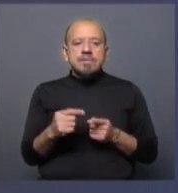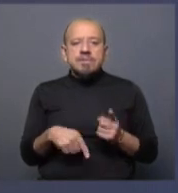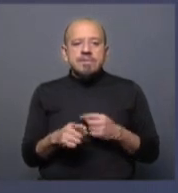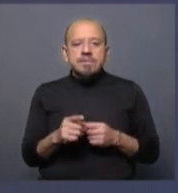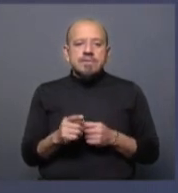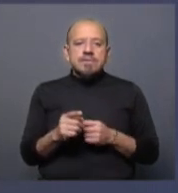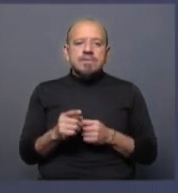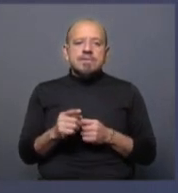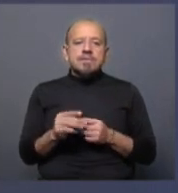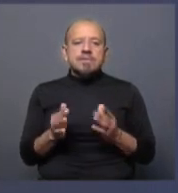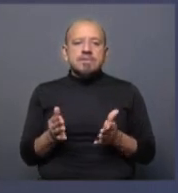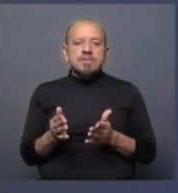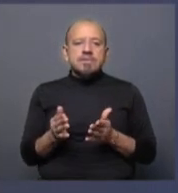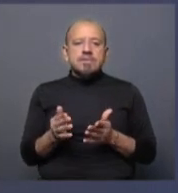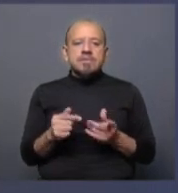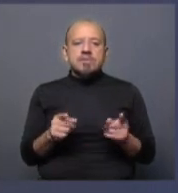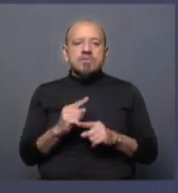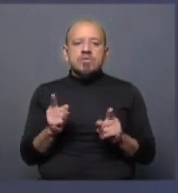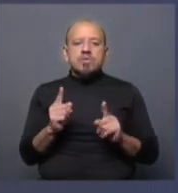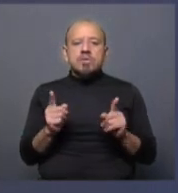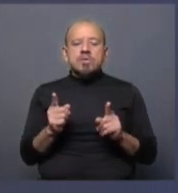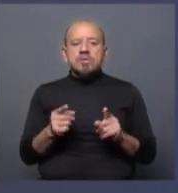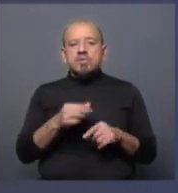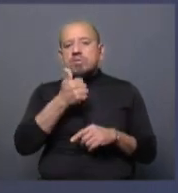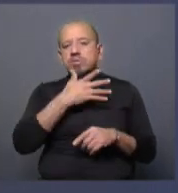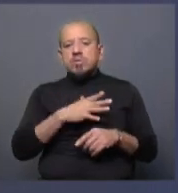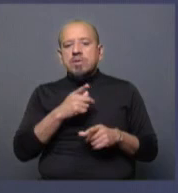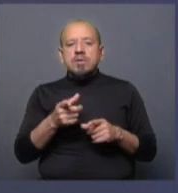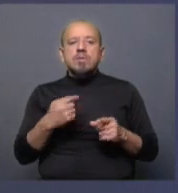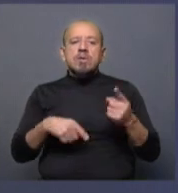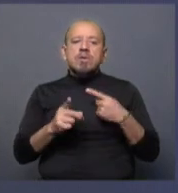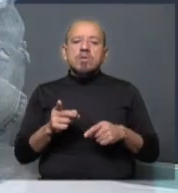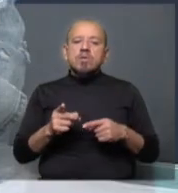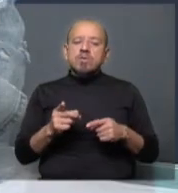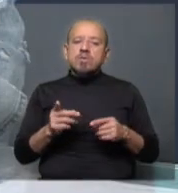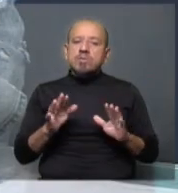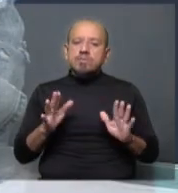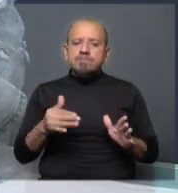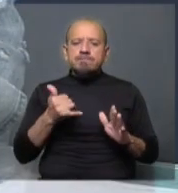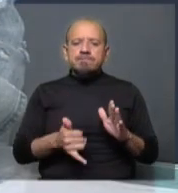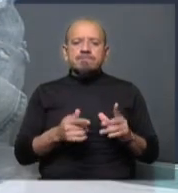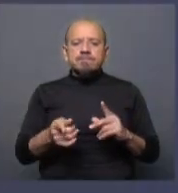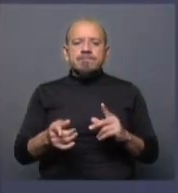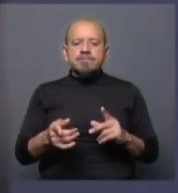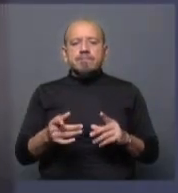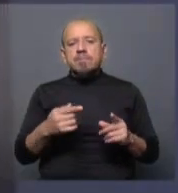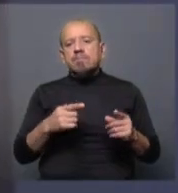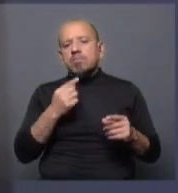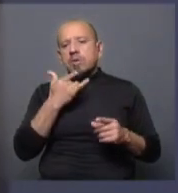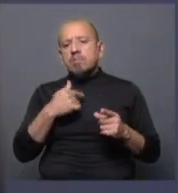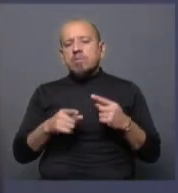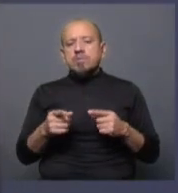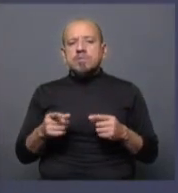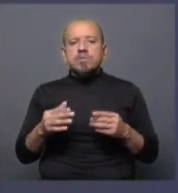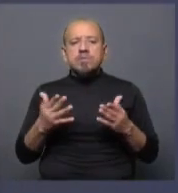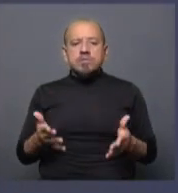no las no todas No es que sea una historia nada más sino tiene algo pero sino que tenga algo más para dejar vamos a decir y